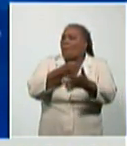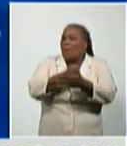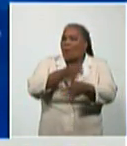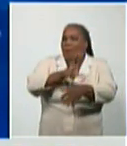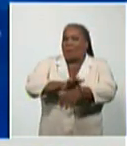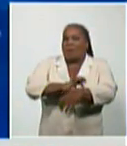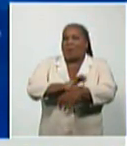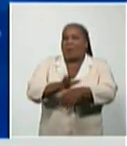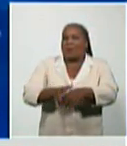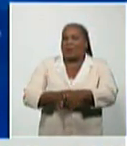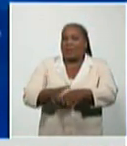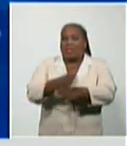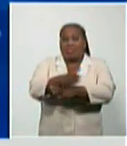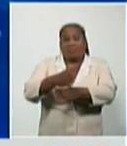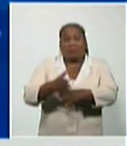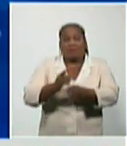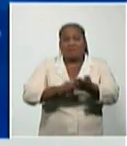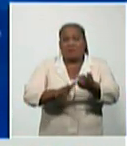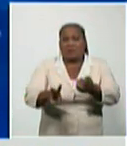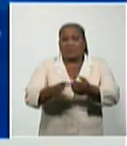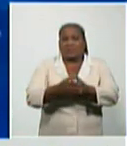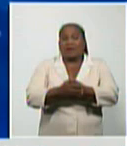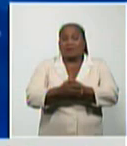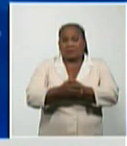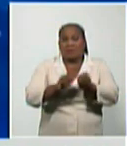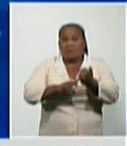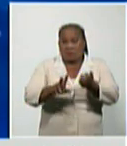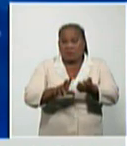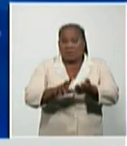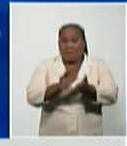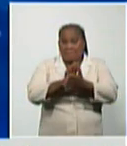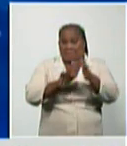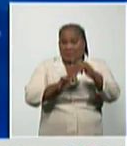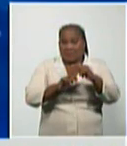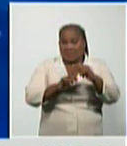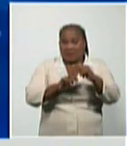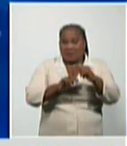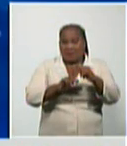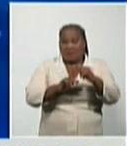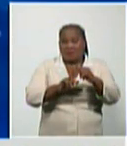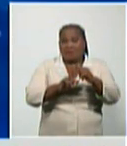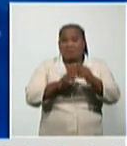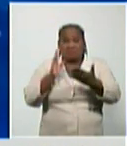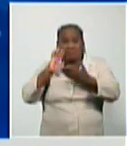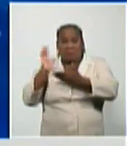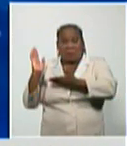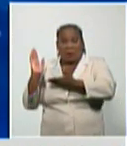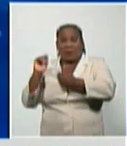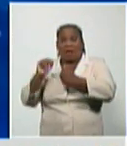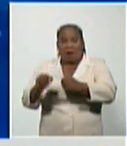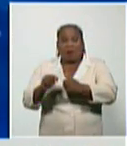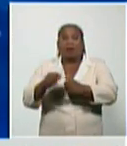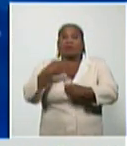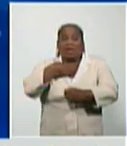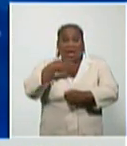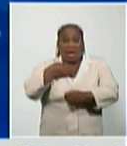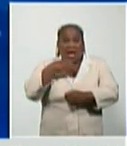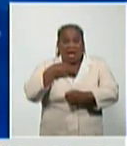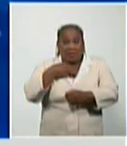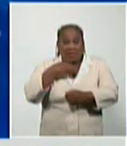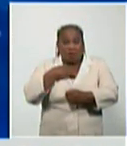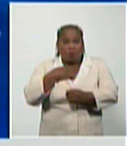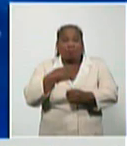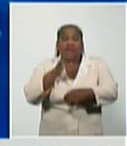diversos territorios, y es el caso de la provincia de Matanzas, que ha reportado un alto número de infectados en las